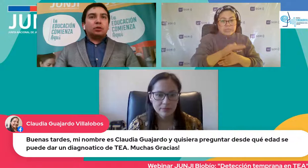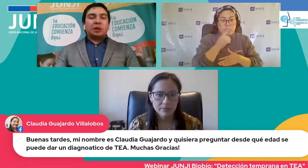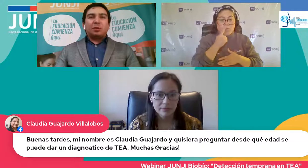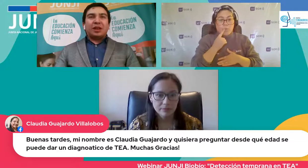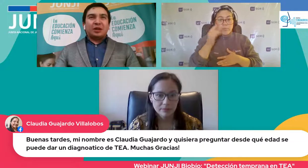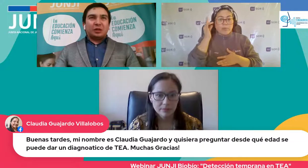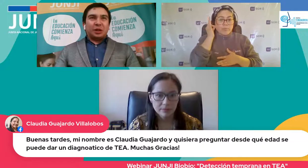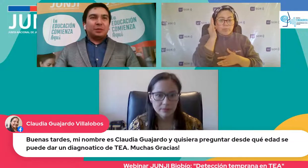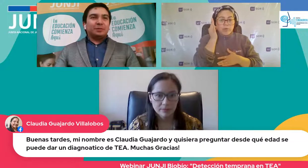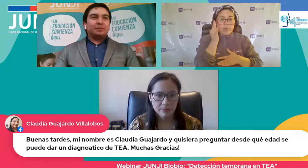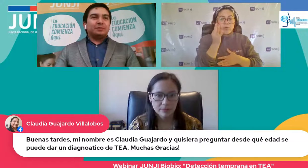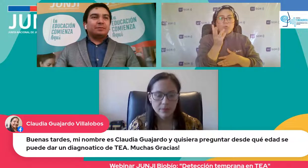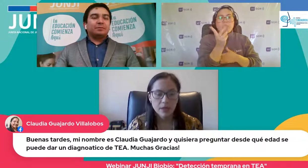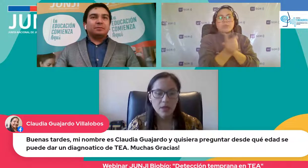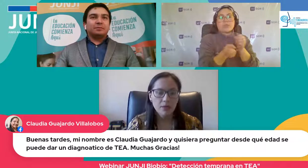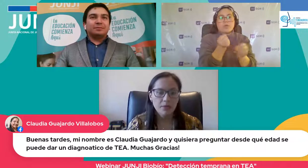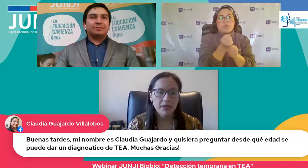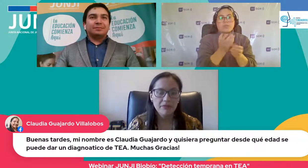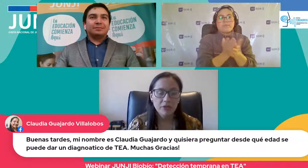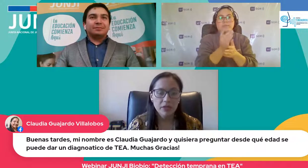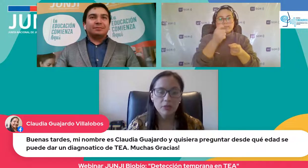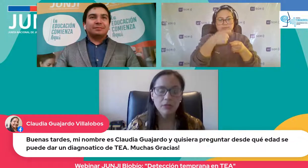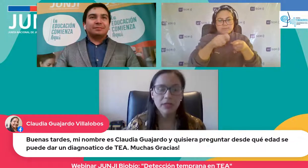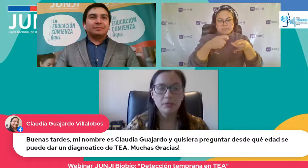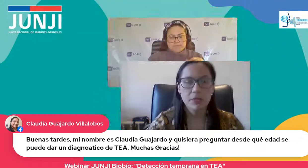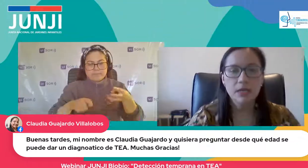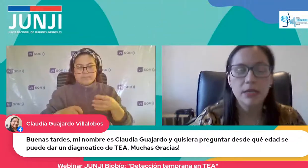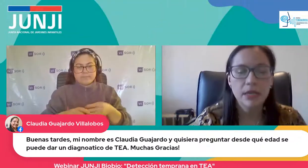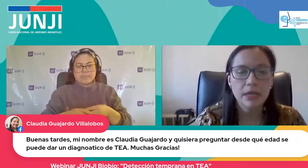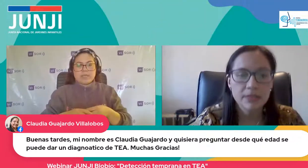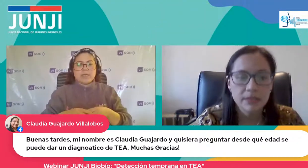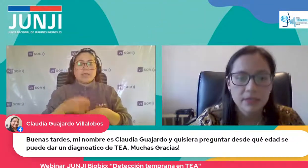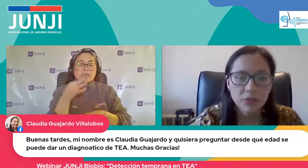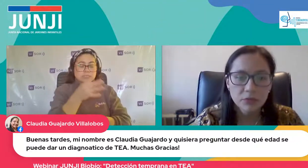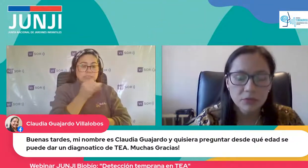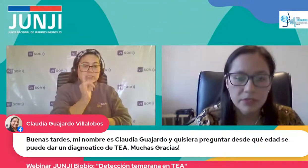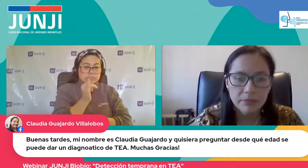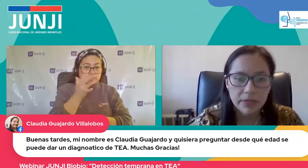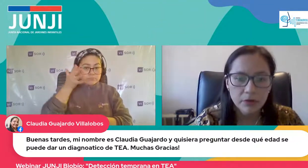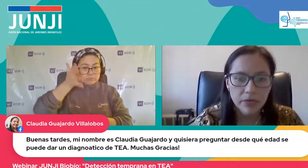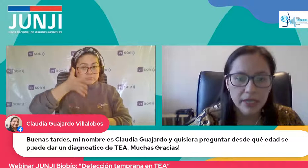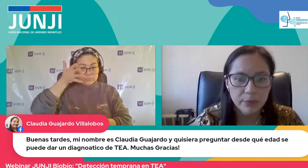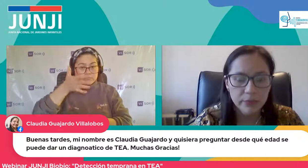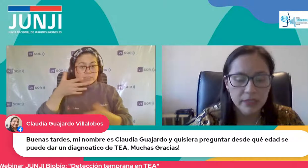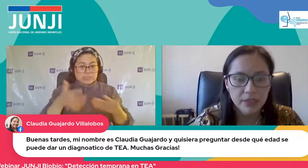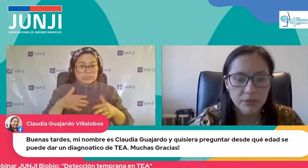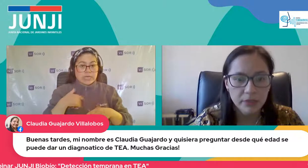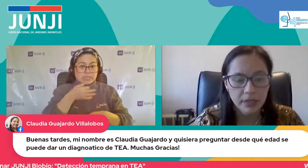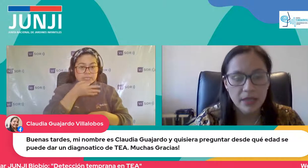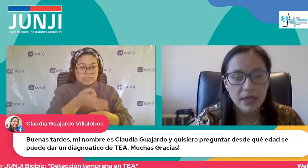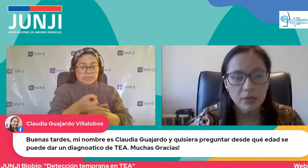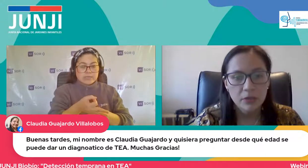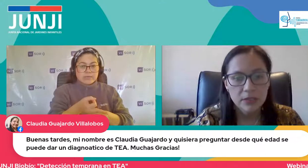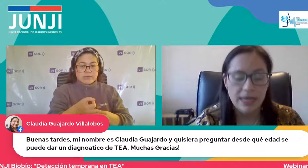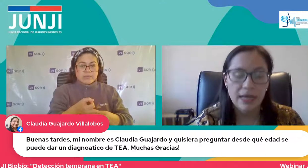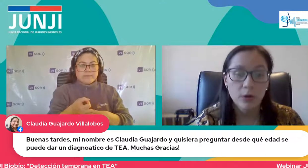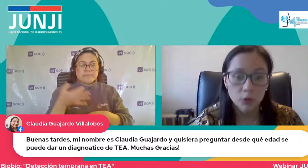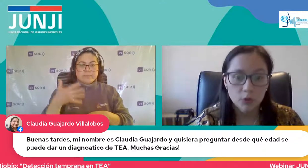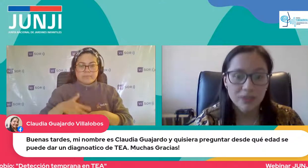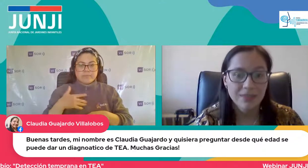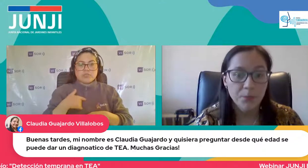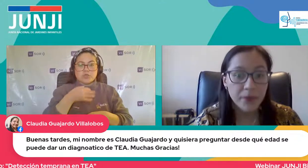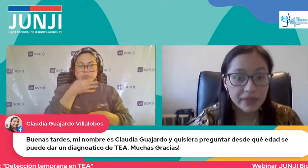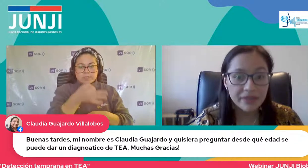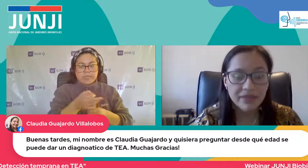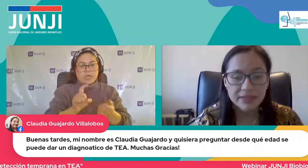tener Algún tipo de diagnóstico Mira Bueno Y lo dije también En la presentación Sin embargo Es importante Porque yo decía Las